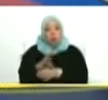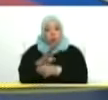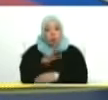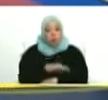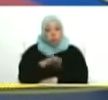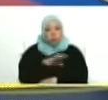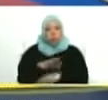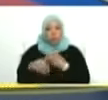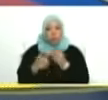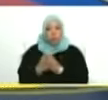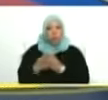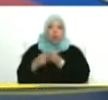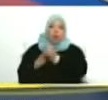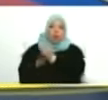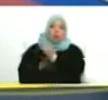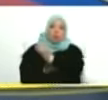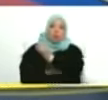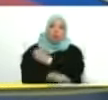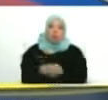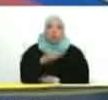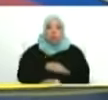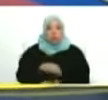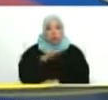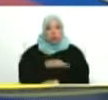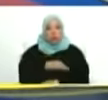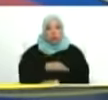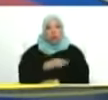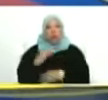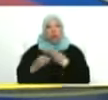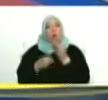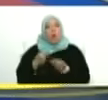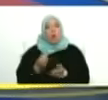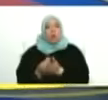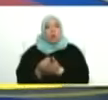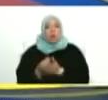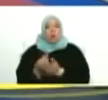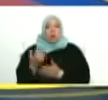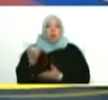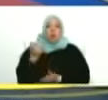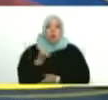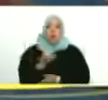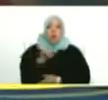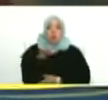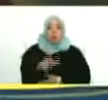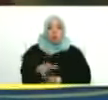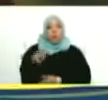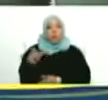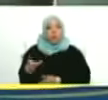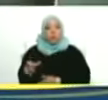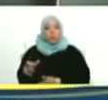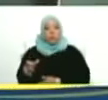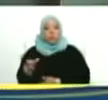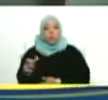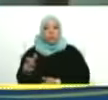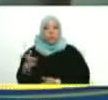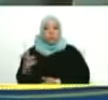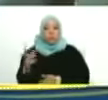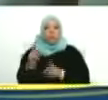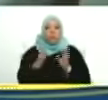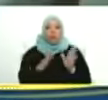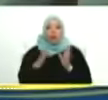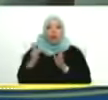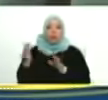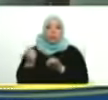a través de las bases de misiones socialistas, que deben ser, insisto, el eje